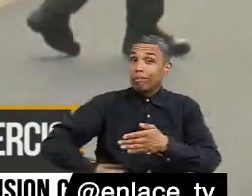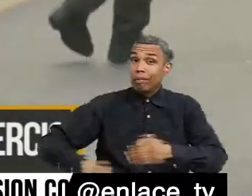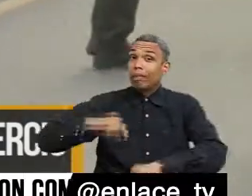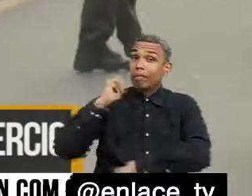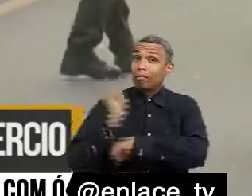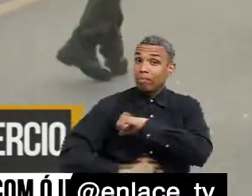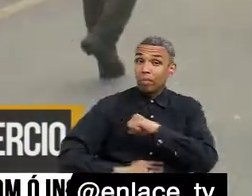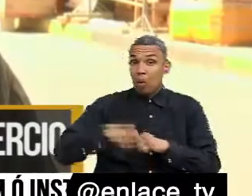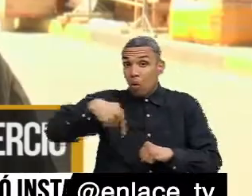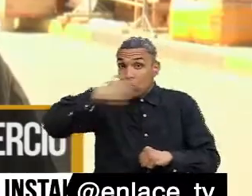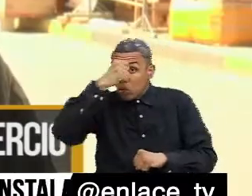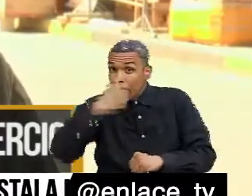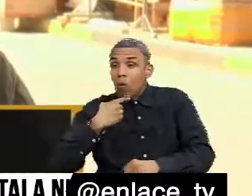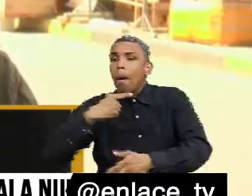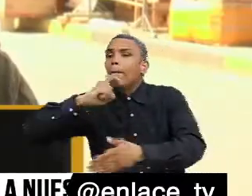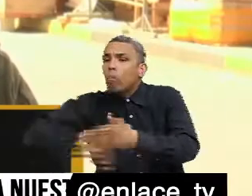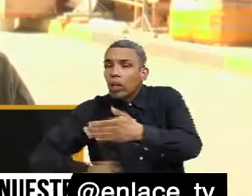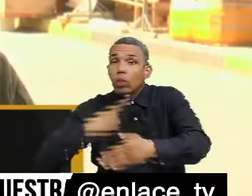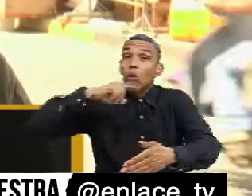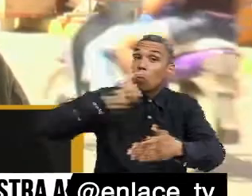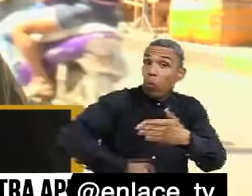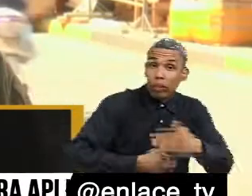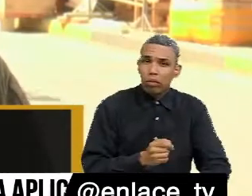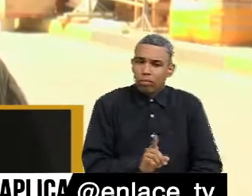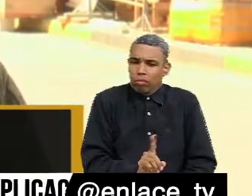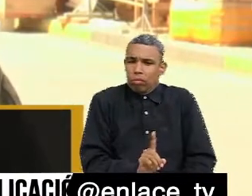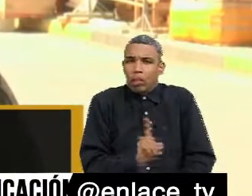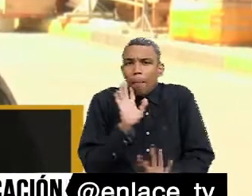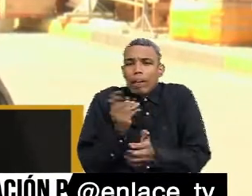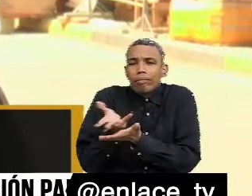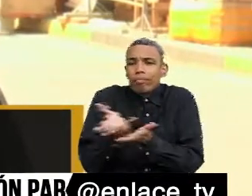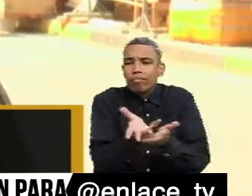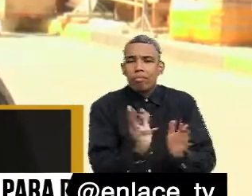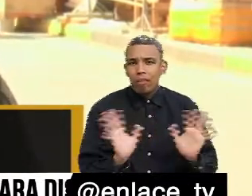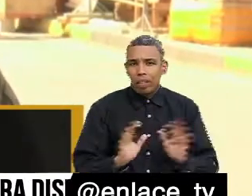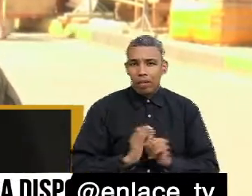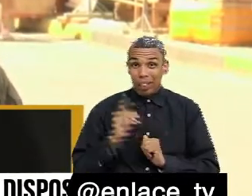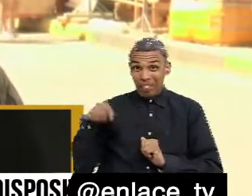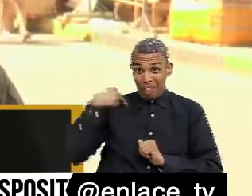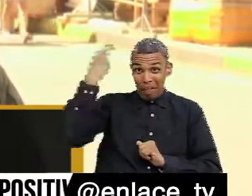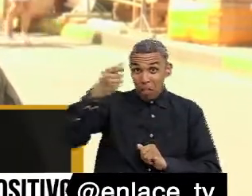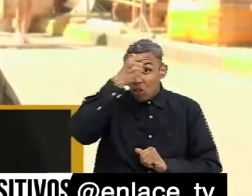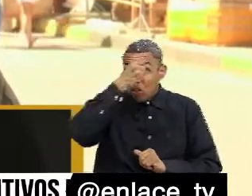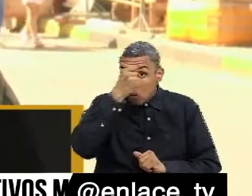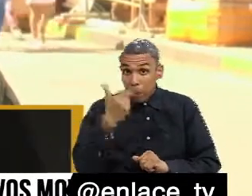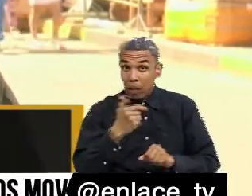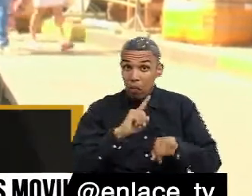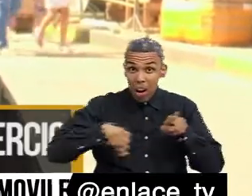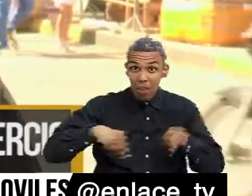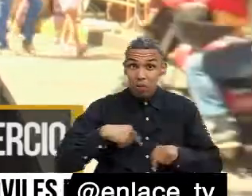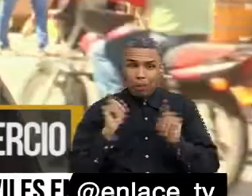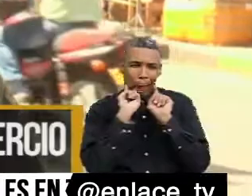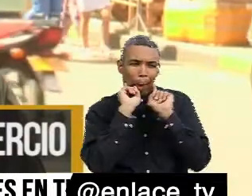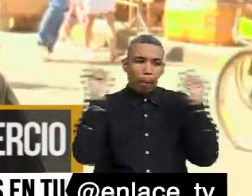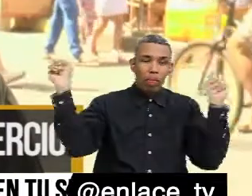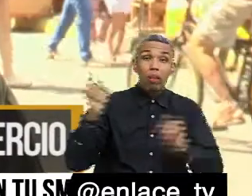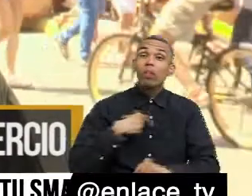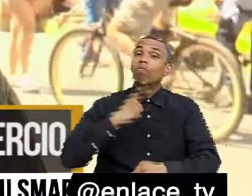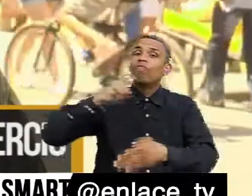se hará efectiva inicialmente es una actividad educativa decirle al ciudadano y no te basuras